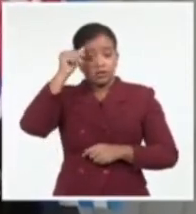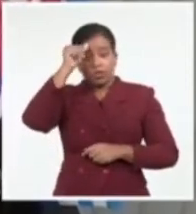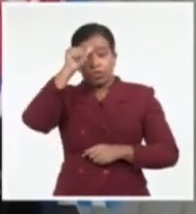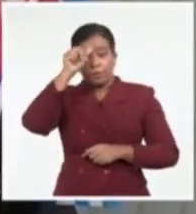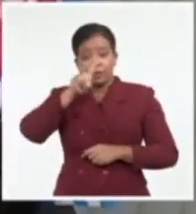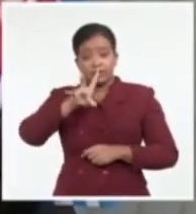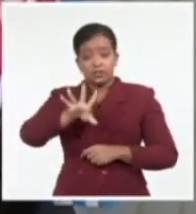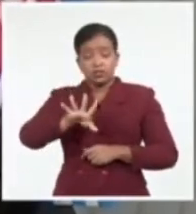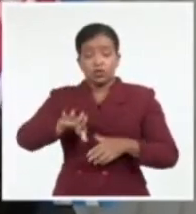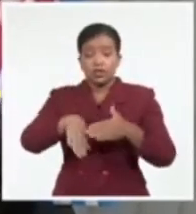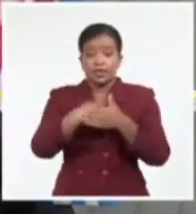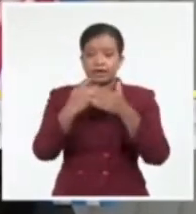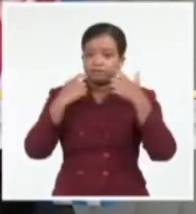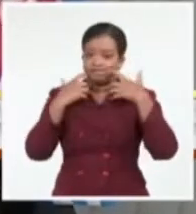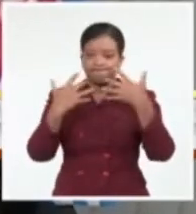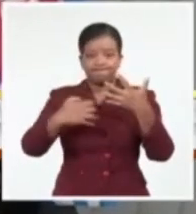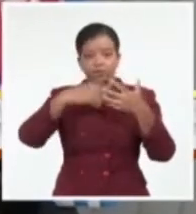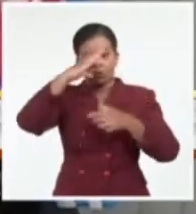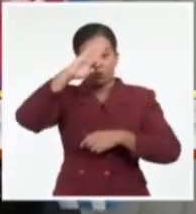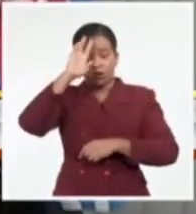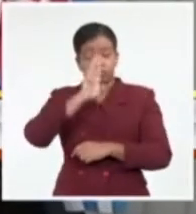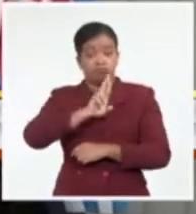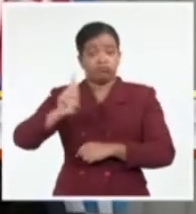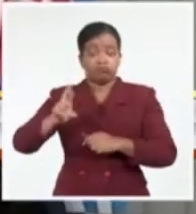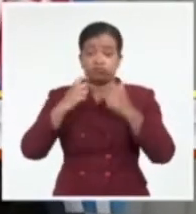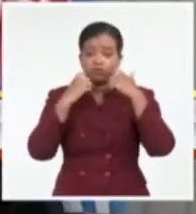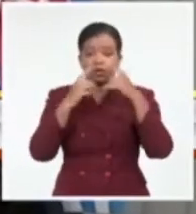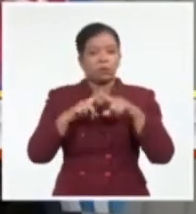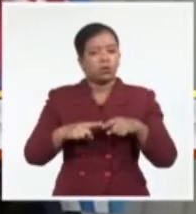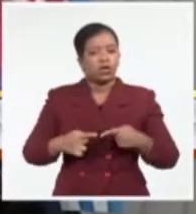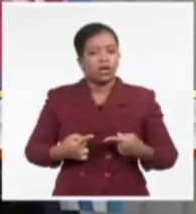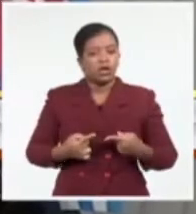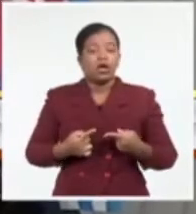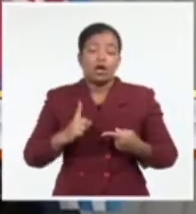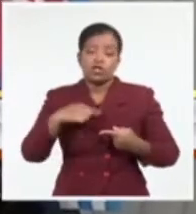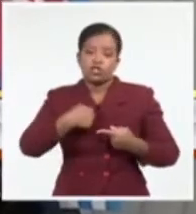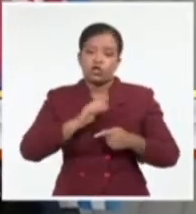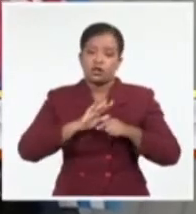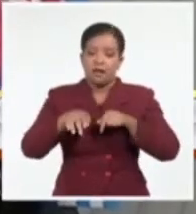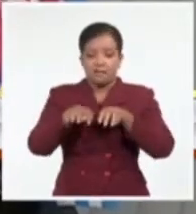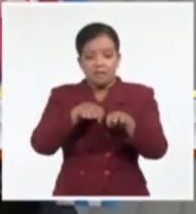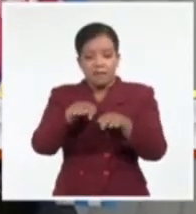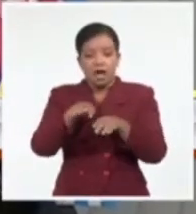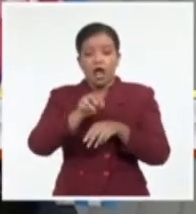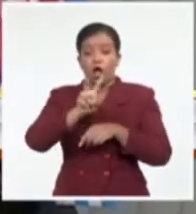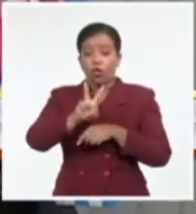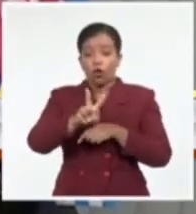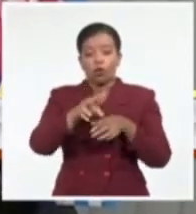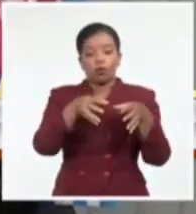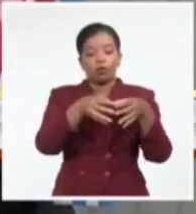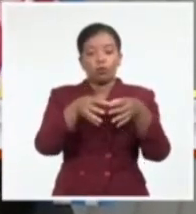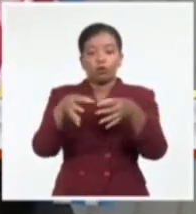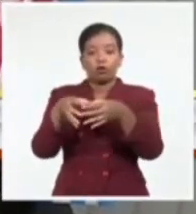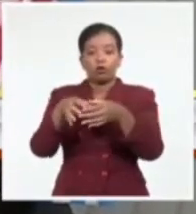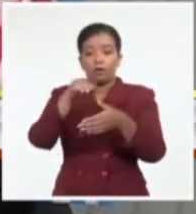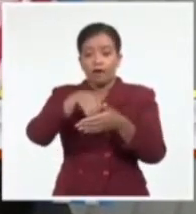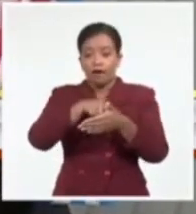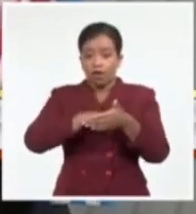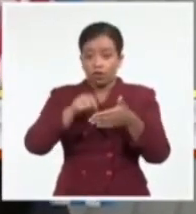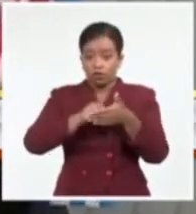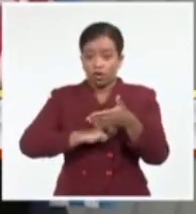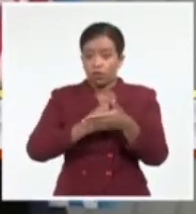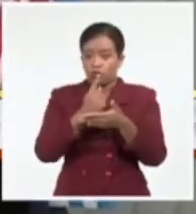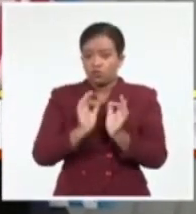día importante para la patria. Nuestro centro está preparando dos colegios electorales, un colegio electoral